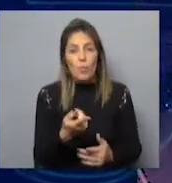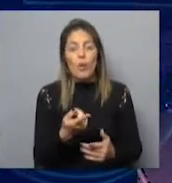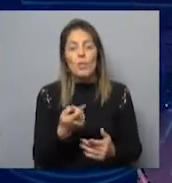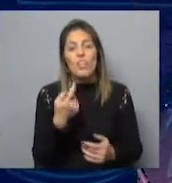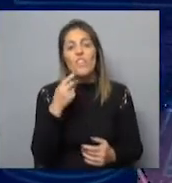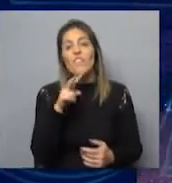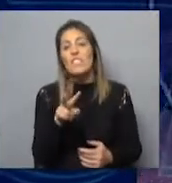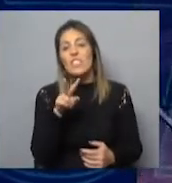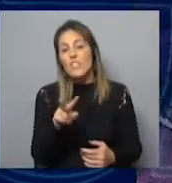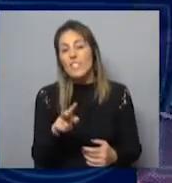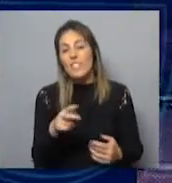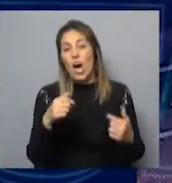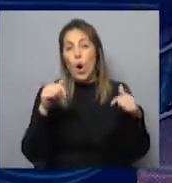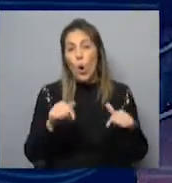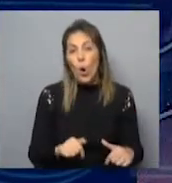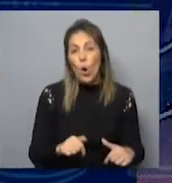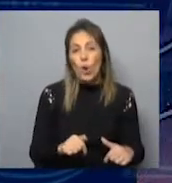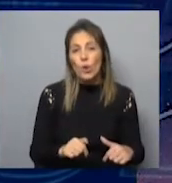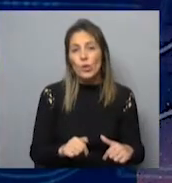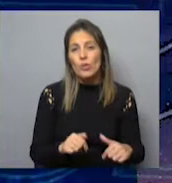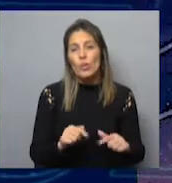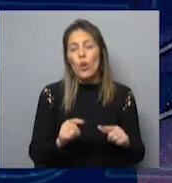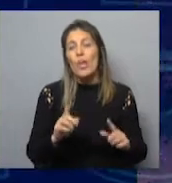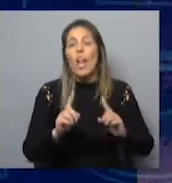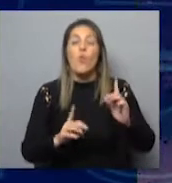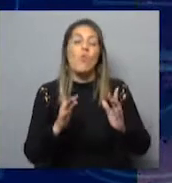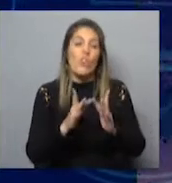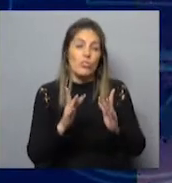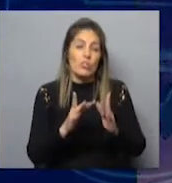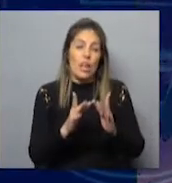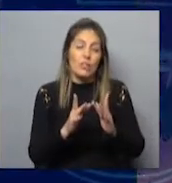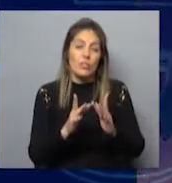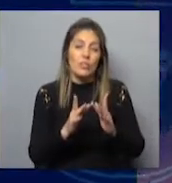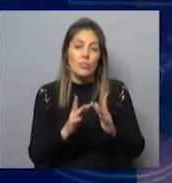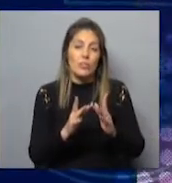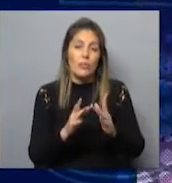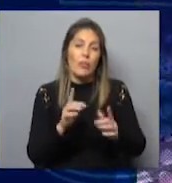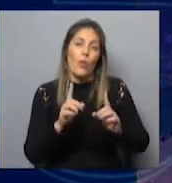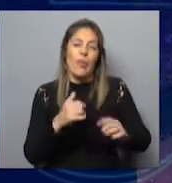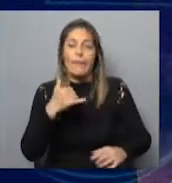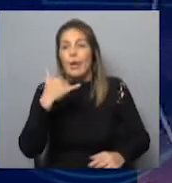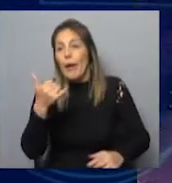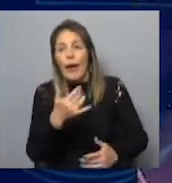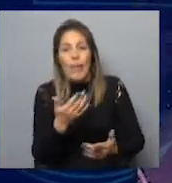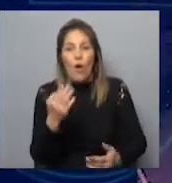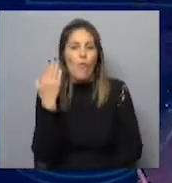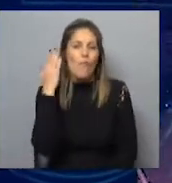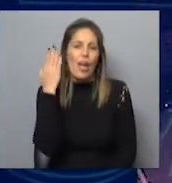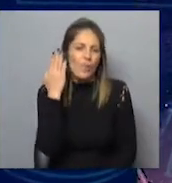visibilidad hoy tengo determinado punto de contacto pero una llamada de facebook